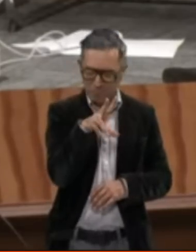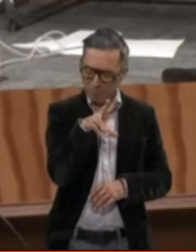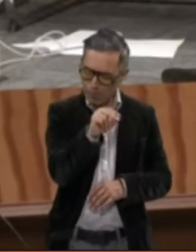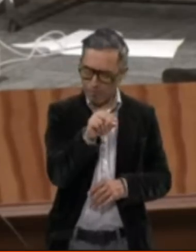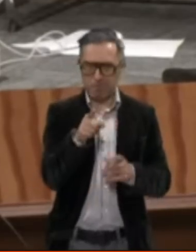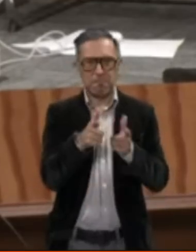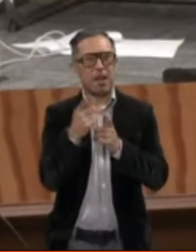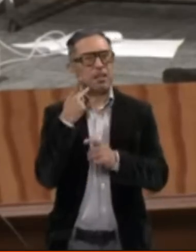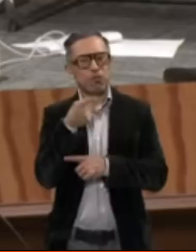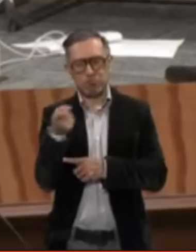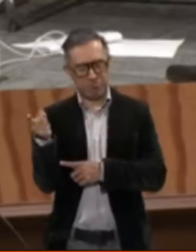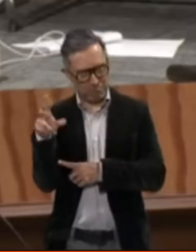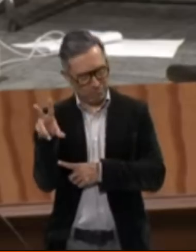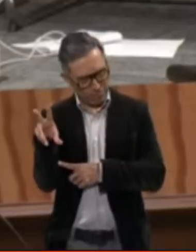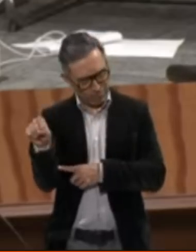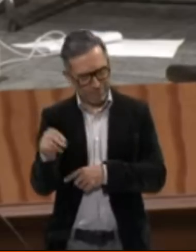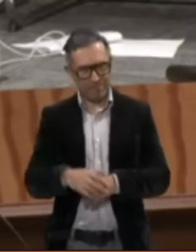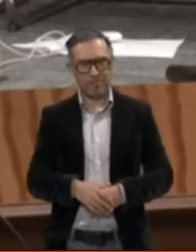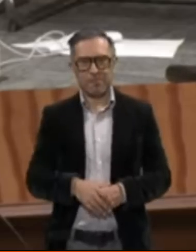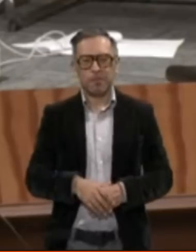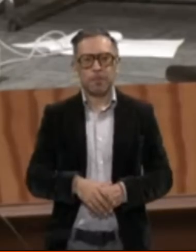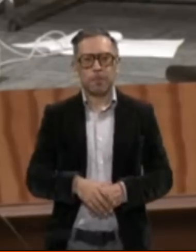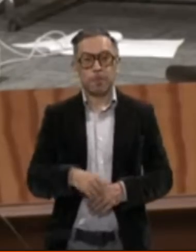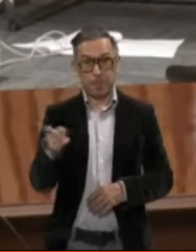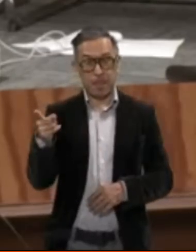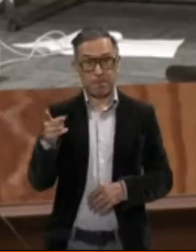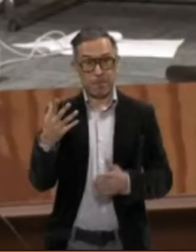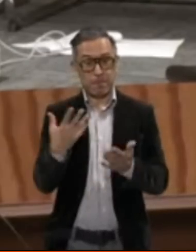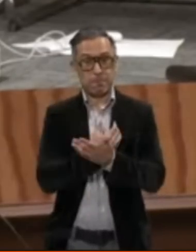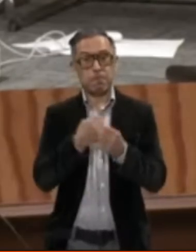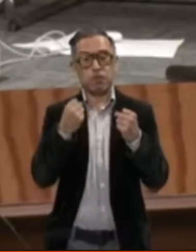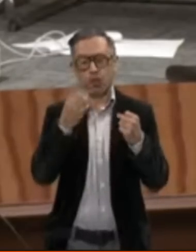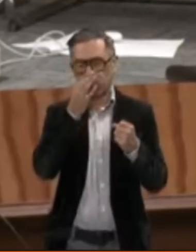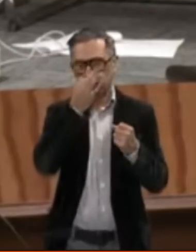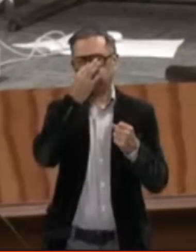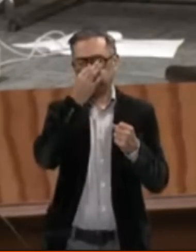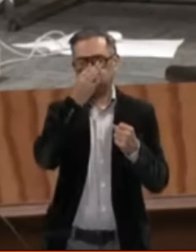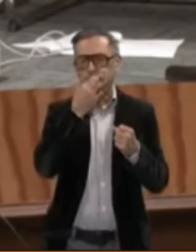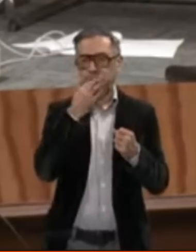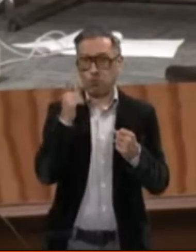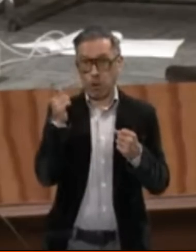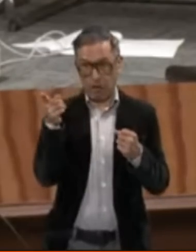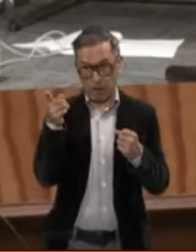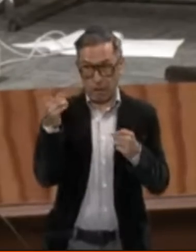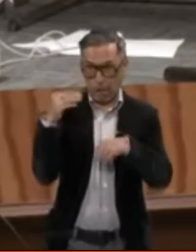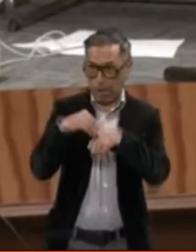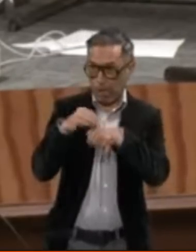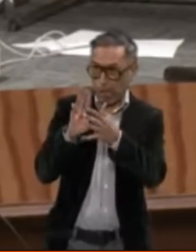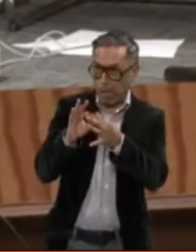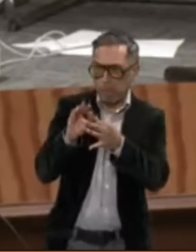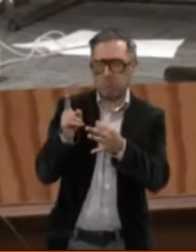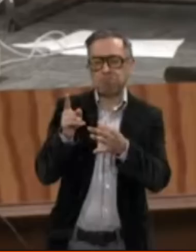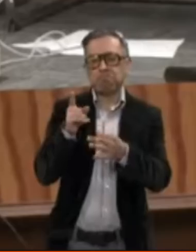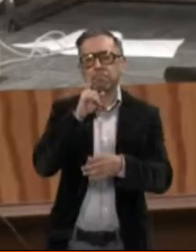Es una victoria pírrica porque, contrario a lo que aquí se quiere vender, el plan B sigue firme, sigue